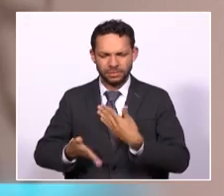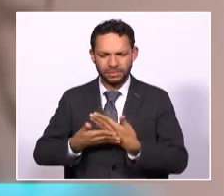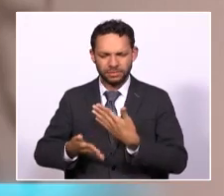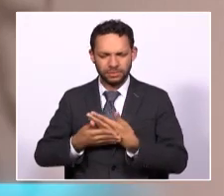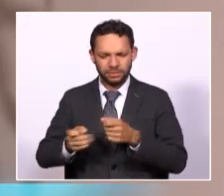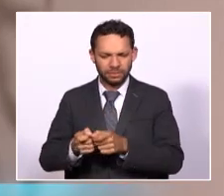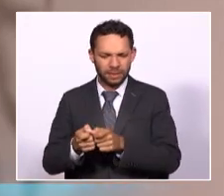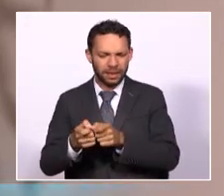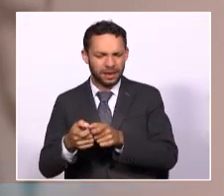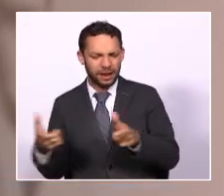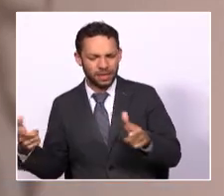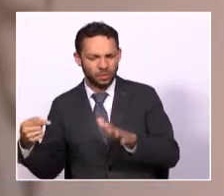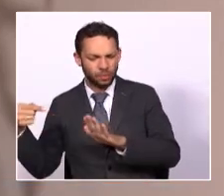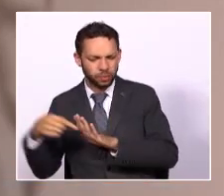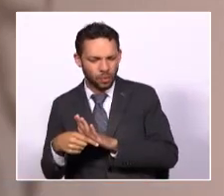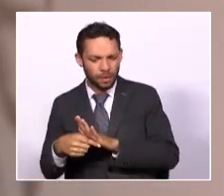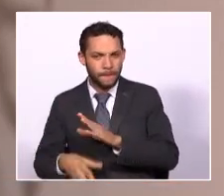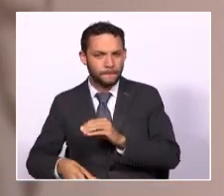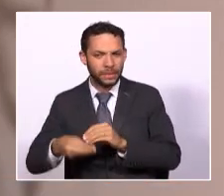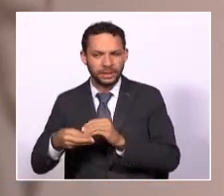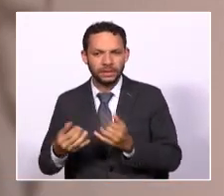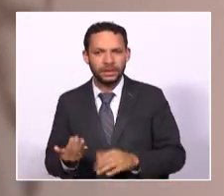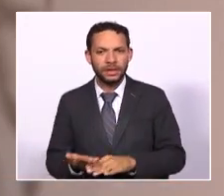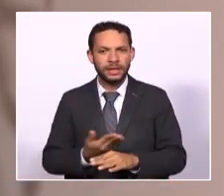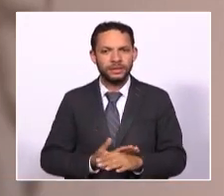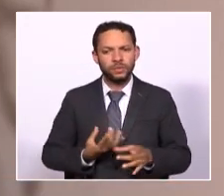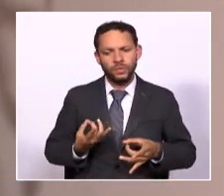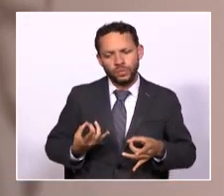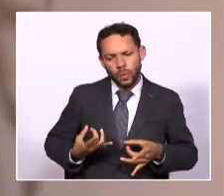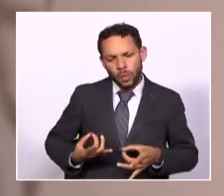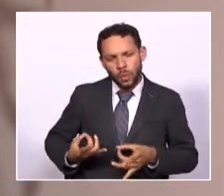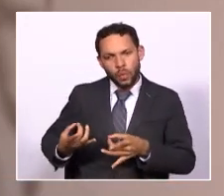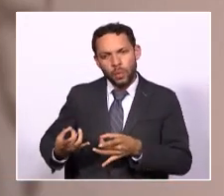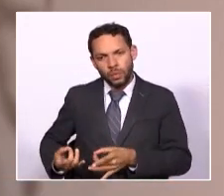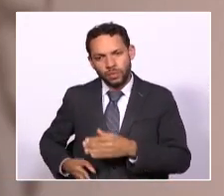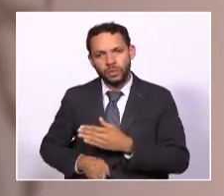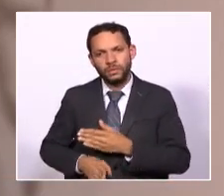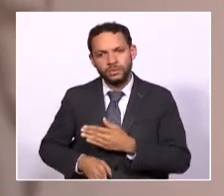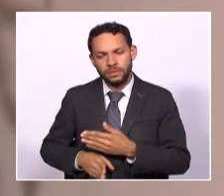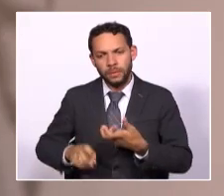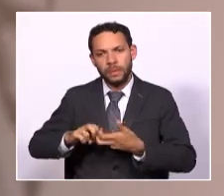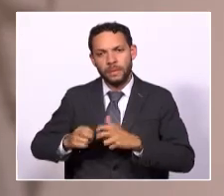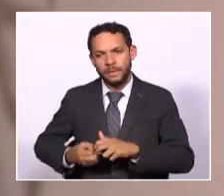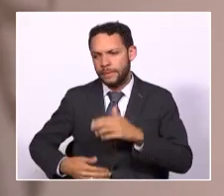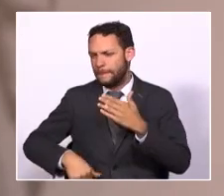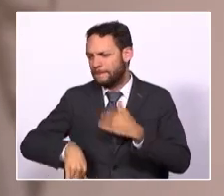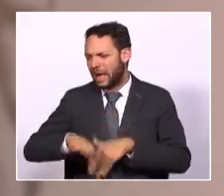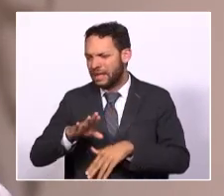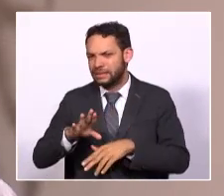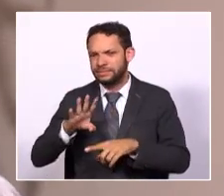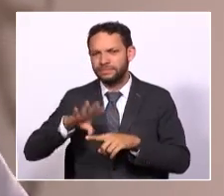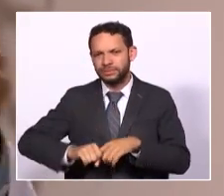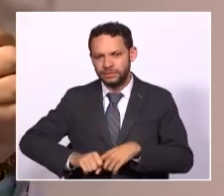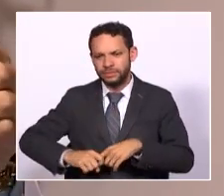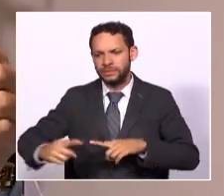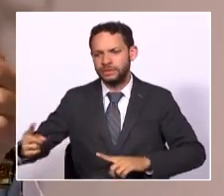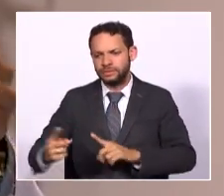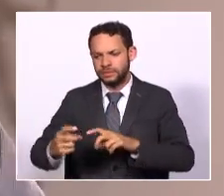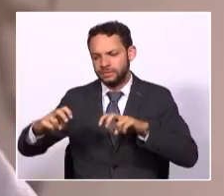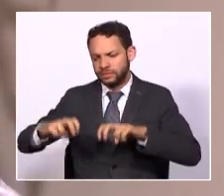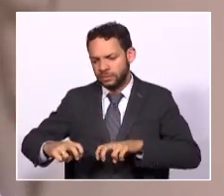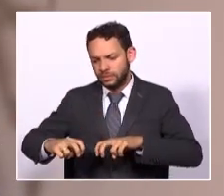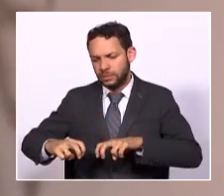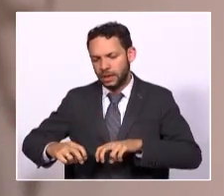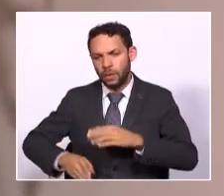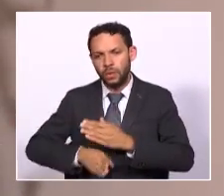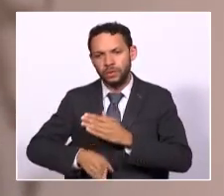El dolor sigue siendo la principal causa de motivo de consulta en el mundo. La gente termina finalmente yendo al